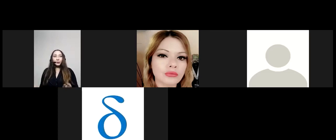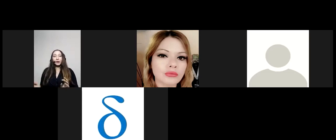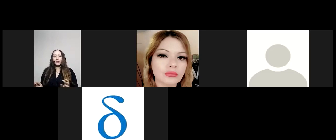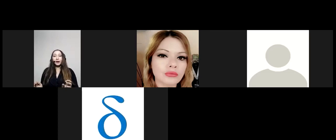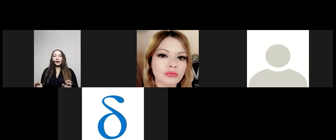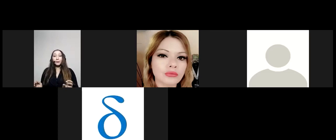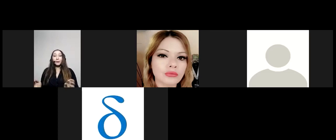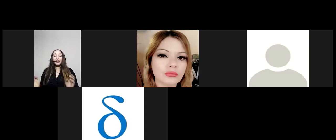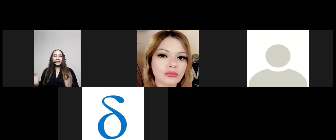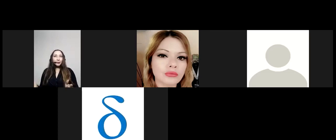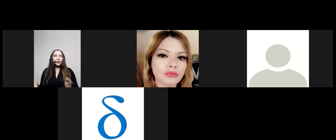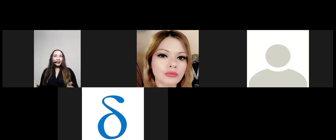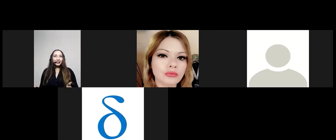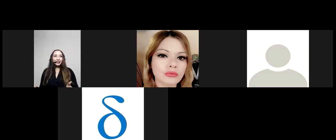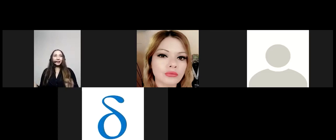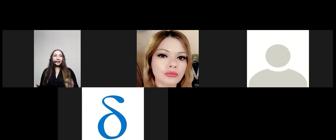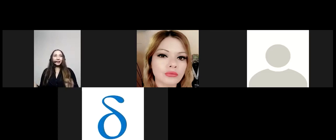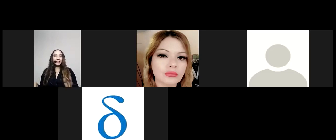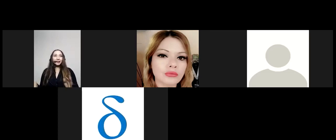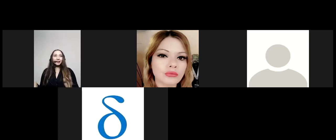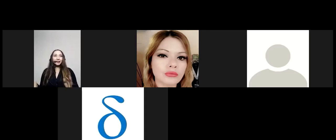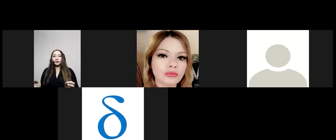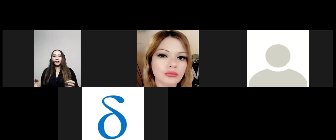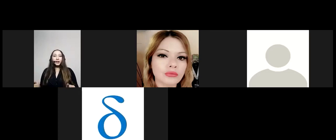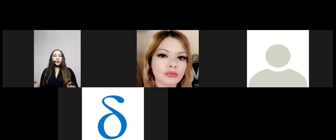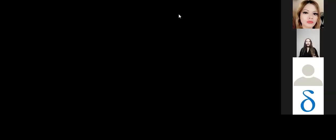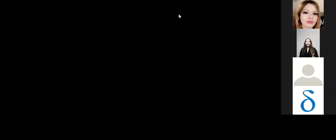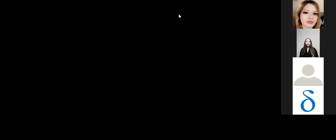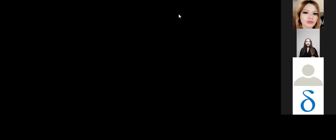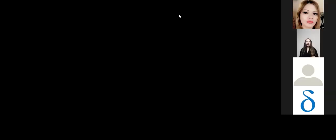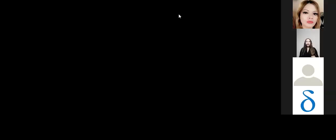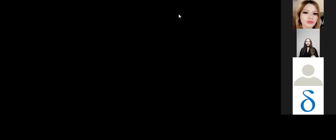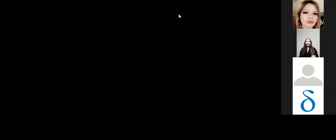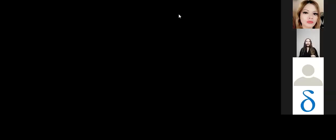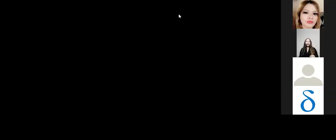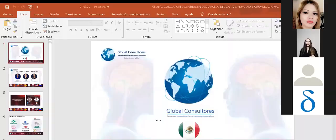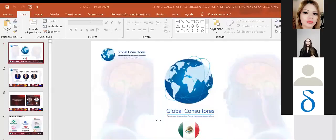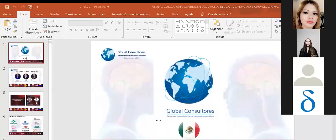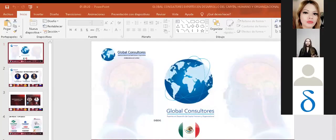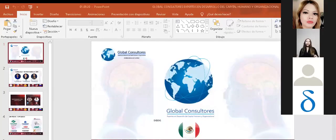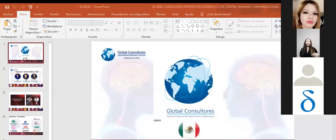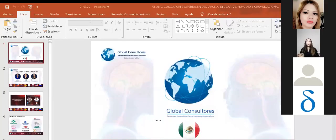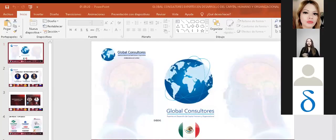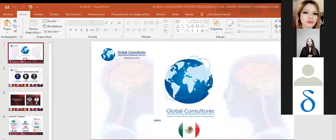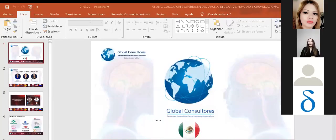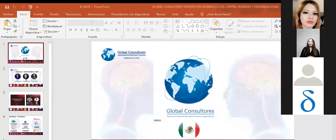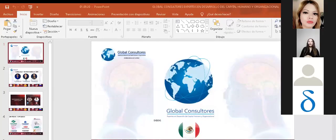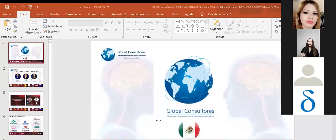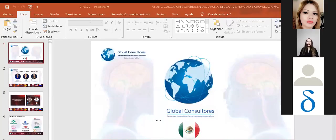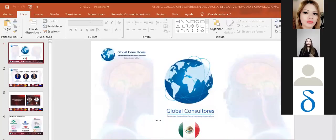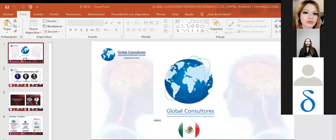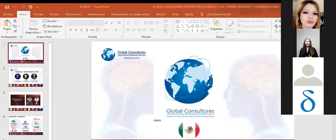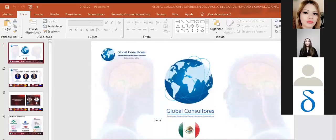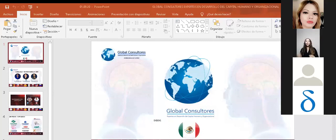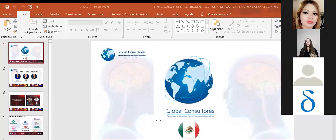determinado para hacer la práctica en el trabajo, siempre nos va a beneficiar, más que, no, que si nos beneficia más en la